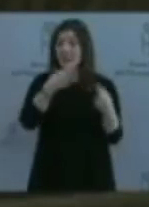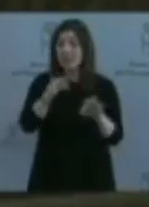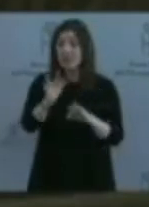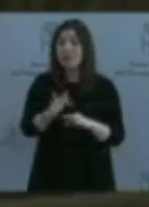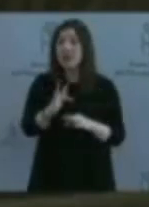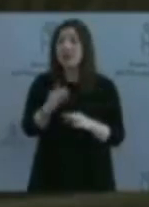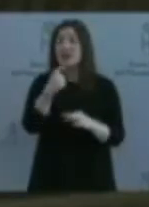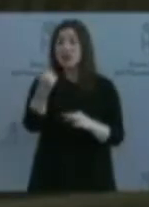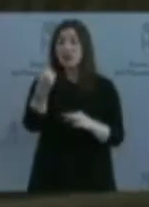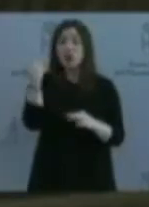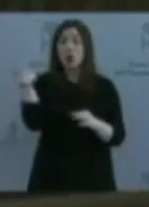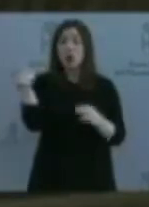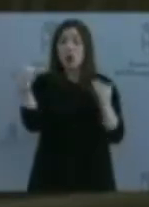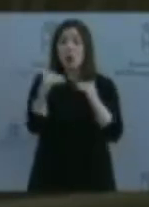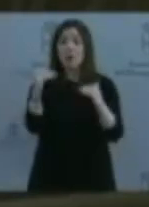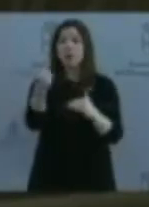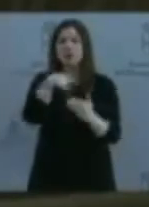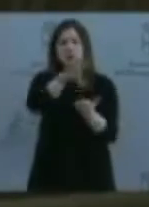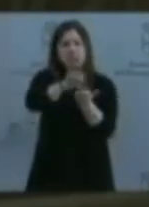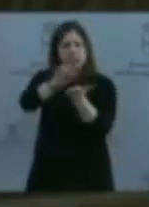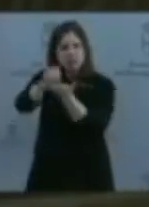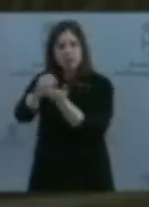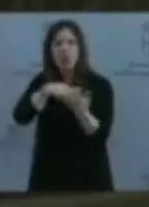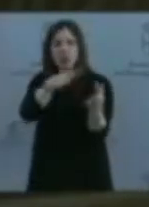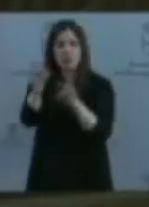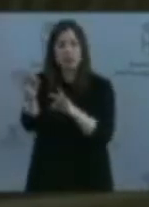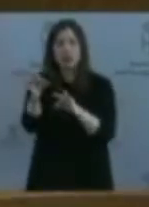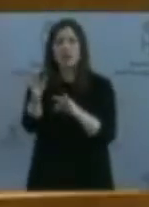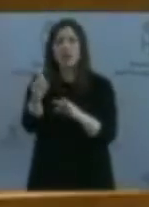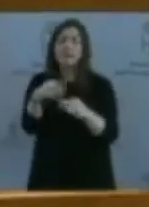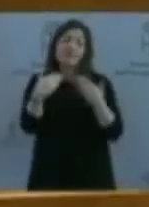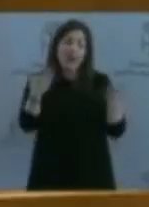documentación que el registro nos contestará. Gracias. Y que podremos contar con ella. Gracias.